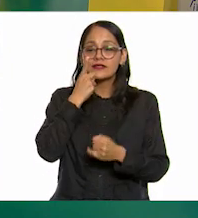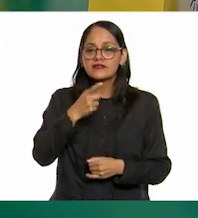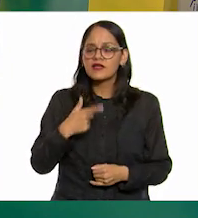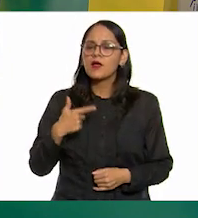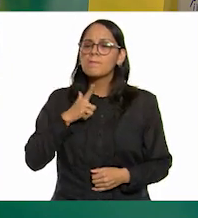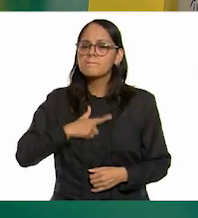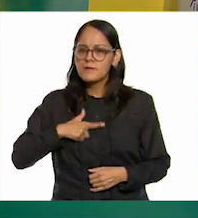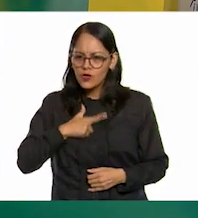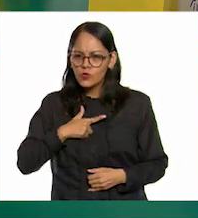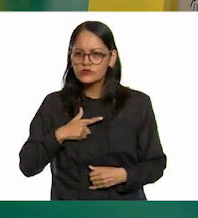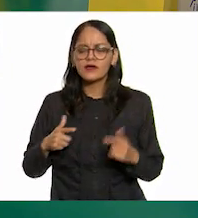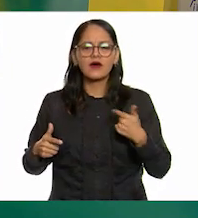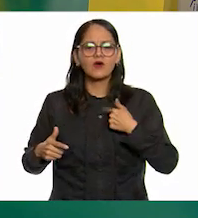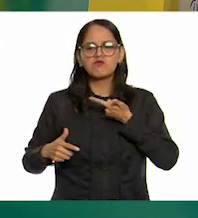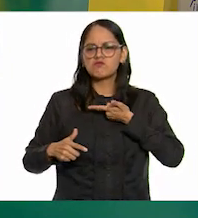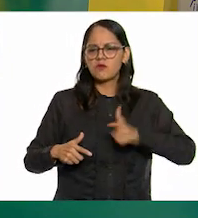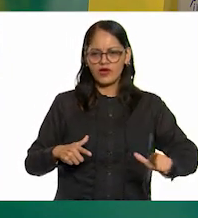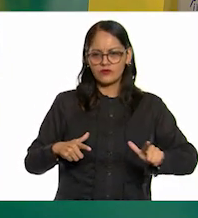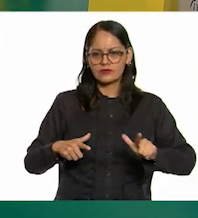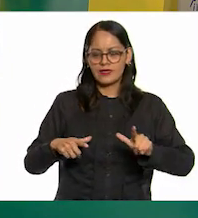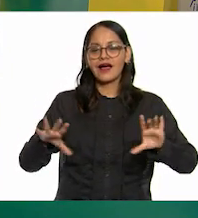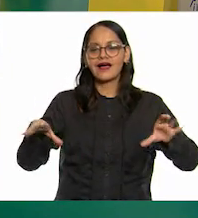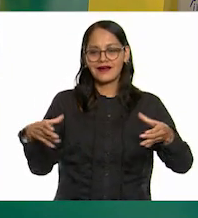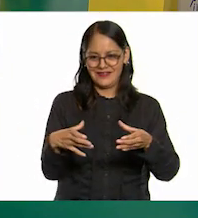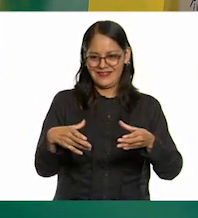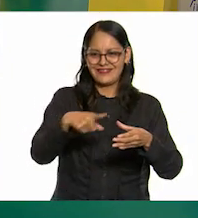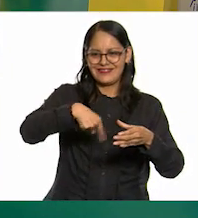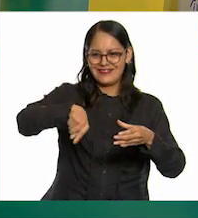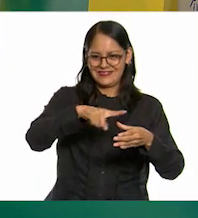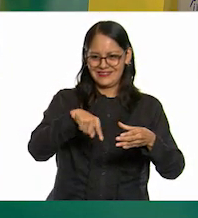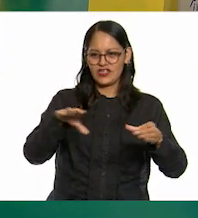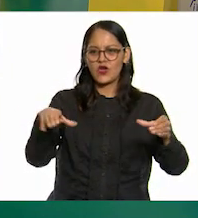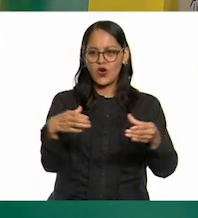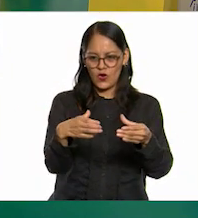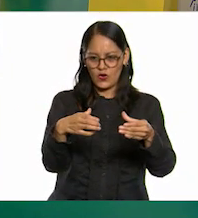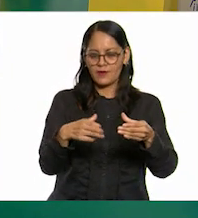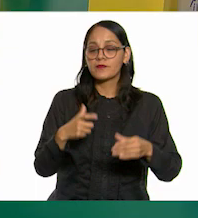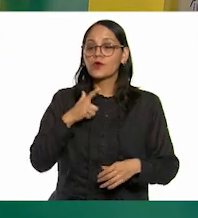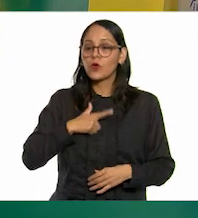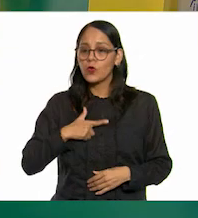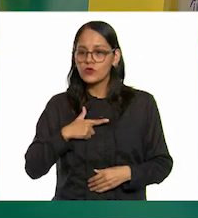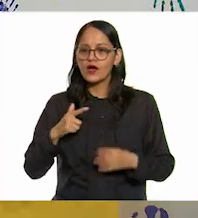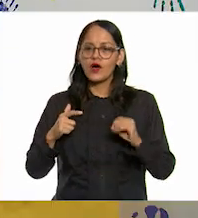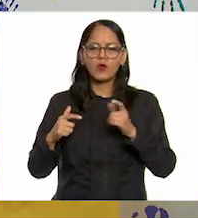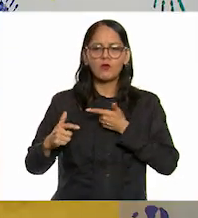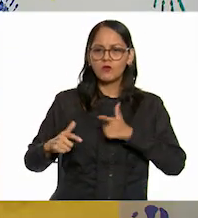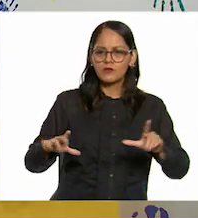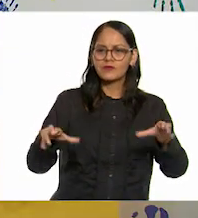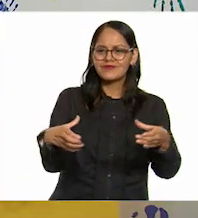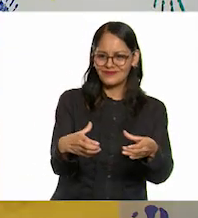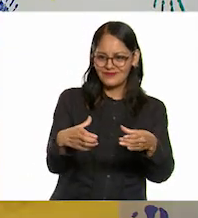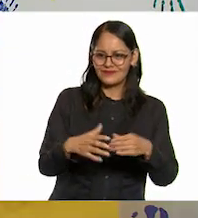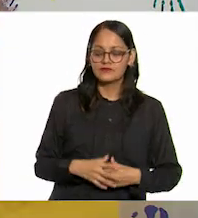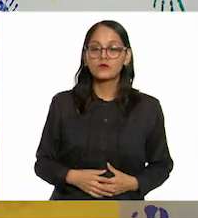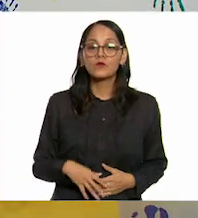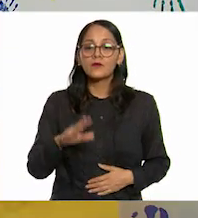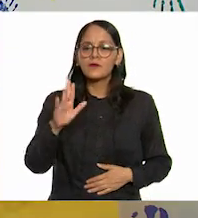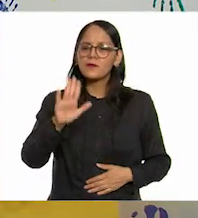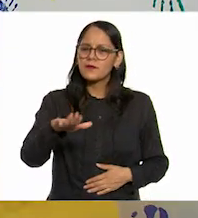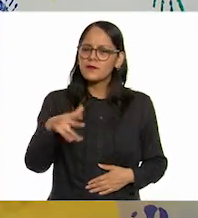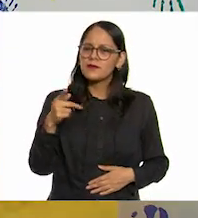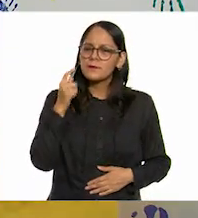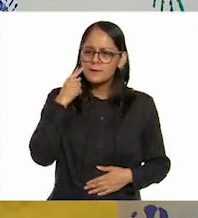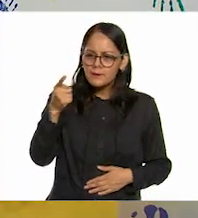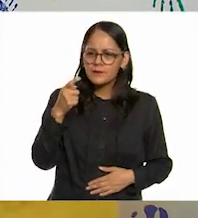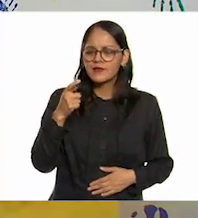desagrado colectivo, según sea el caso. Agrado o desagrado colectivo. ¿Qué les parece si para entender